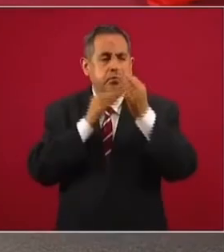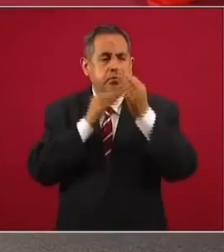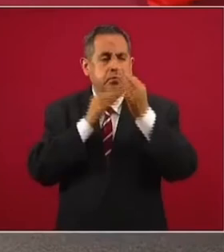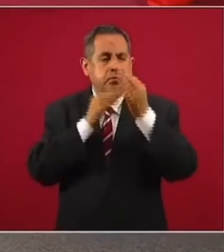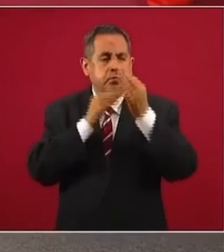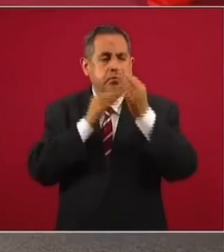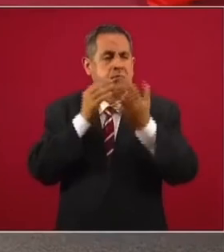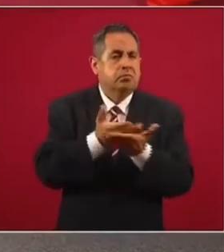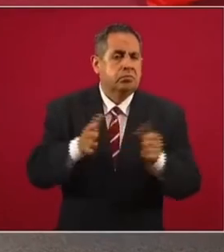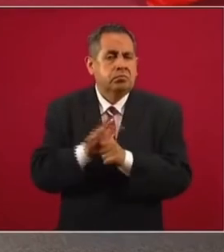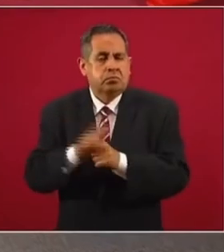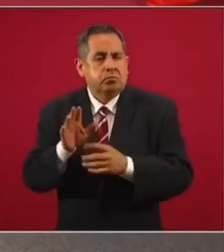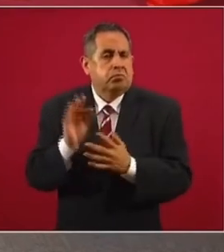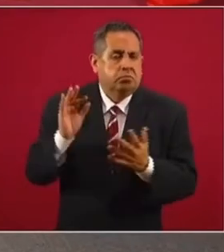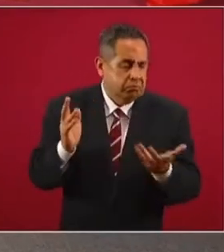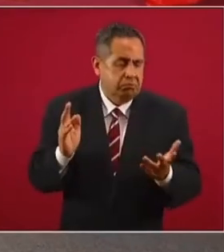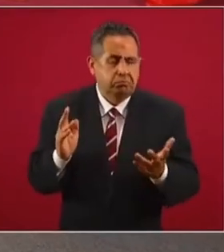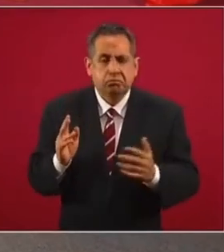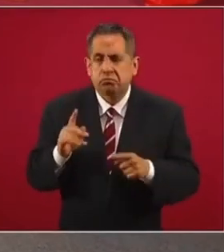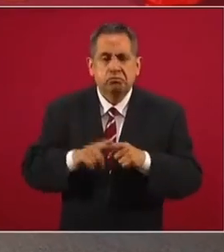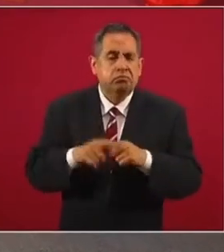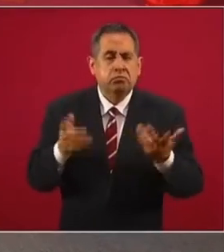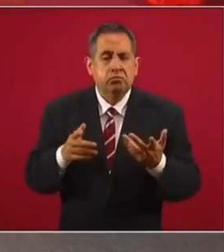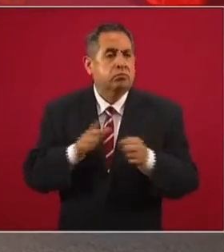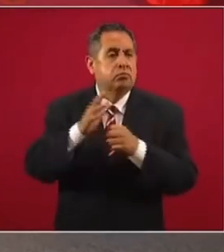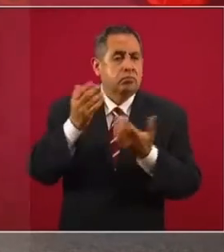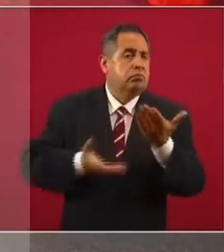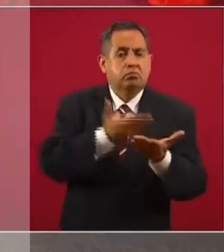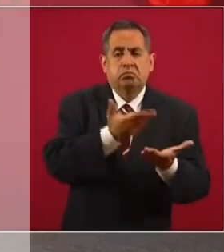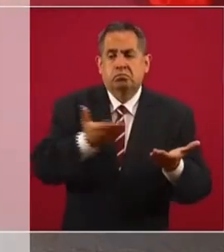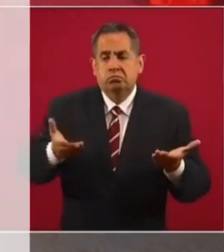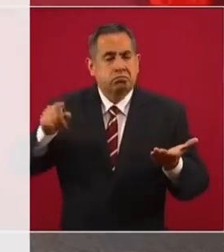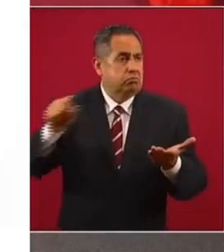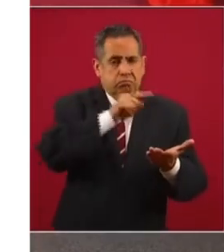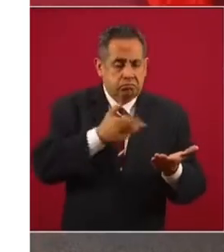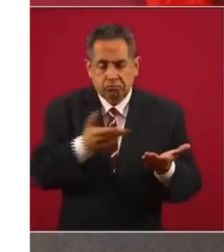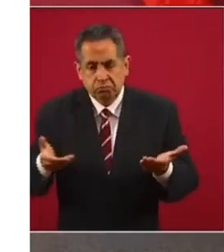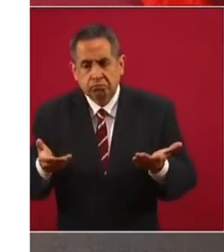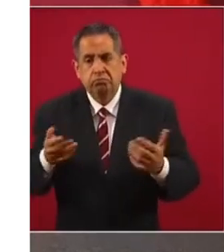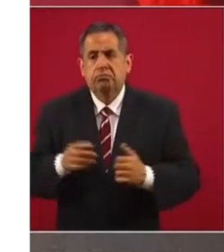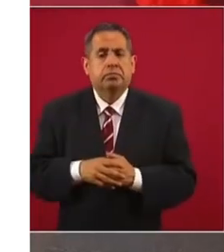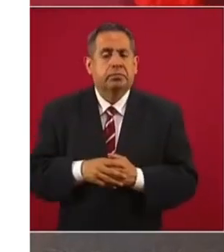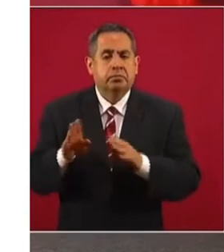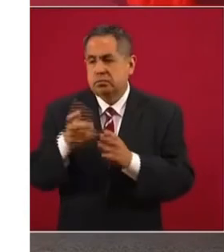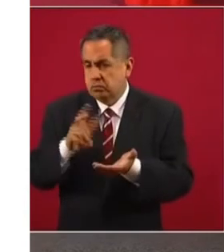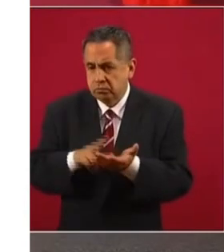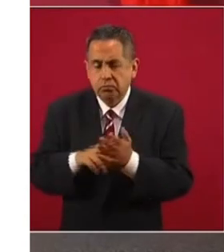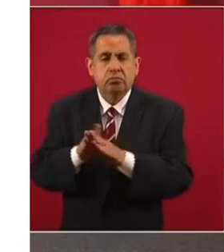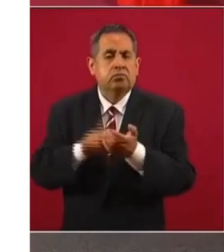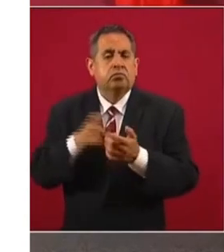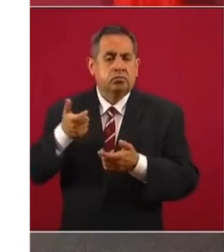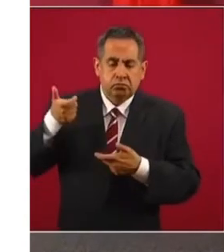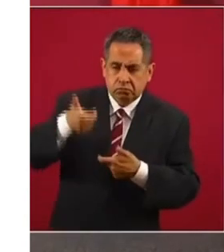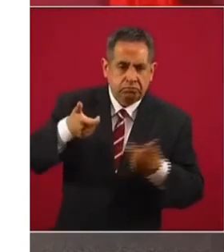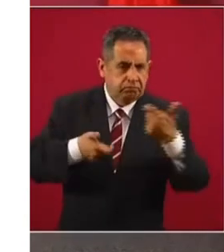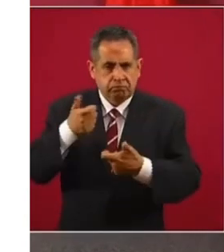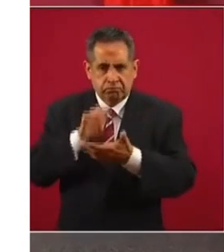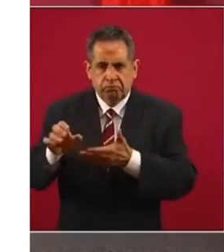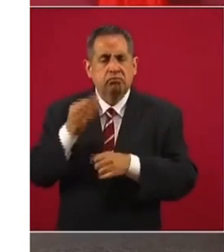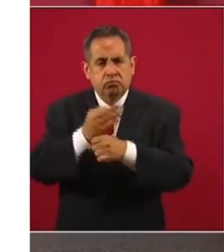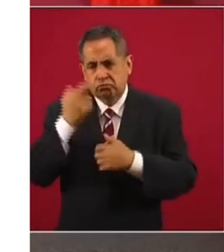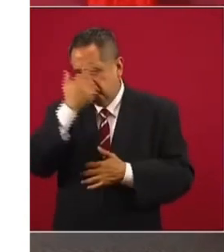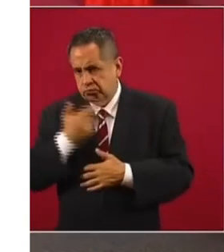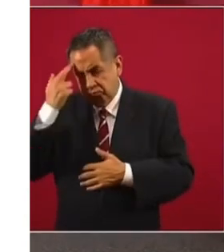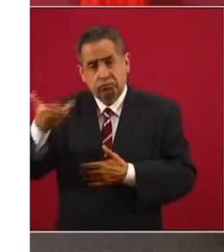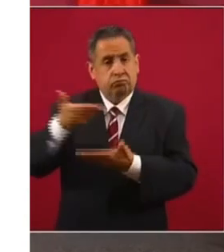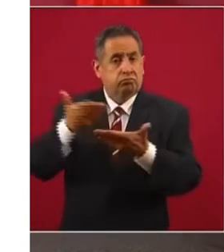vamos a convocar para ver qué propuestas hacen, ¿no? Tanto de costo como financiamiento. Estamos